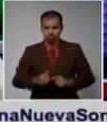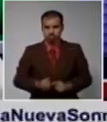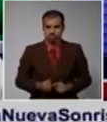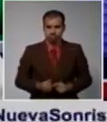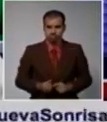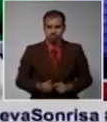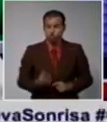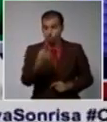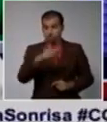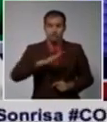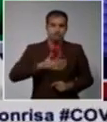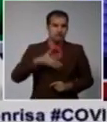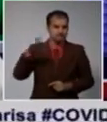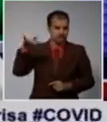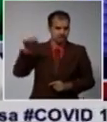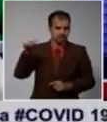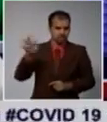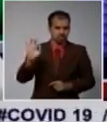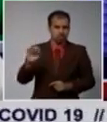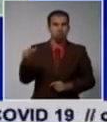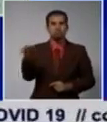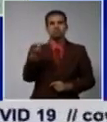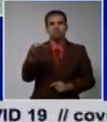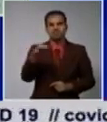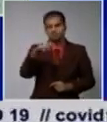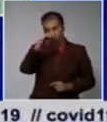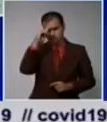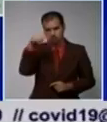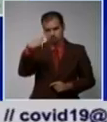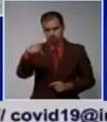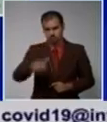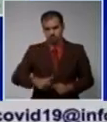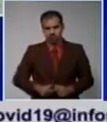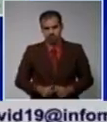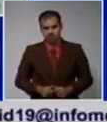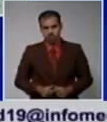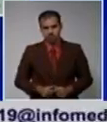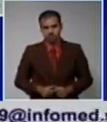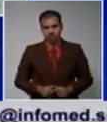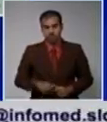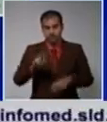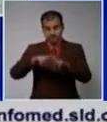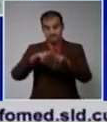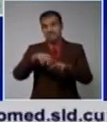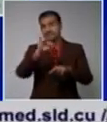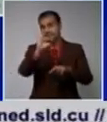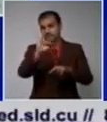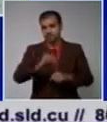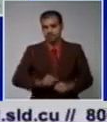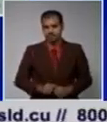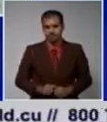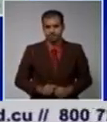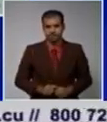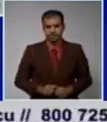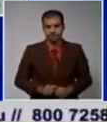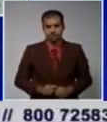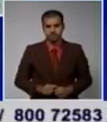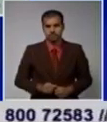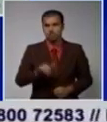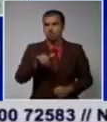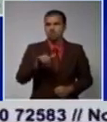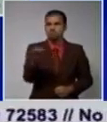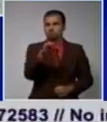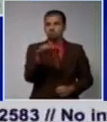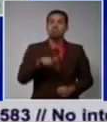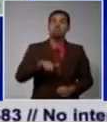Pinar del Río, del municipio San Juan y Martínez. Hay 7 de aquí de La Habana, 2 del municipio de Lleros y